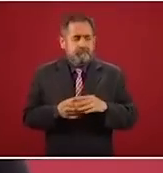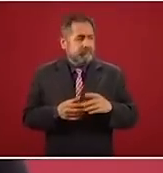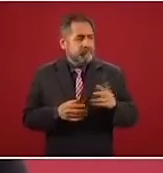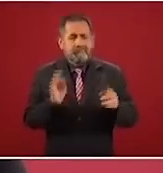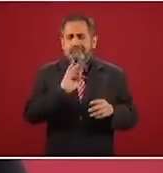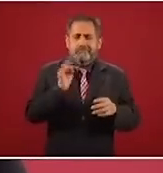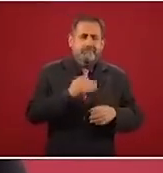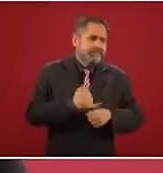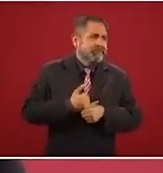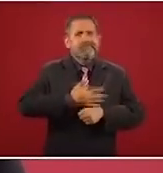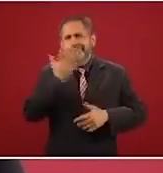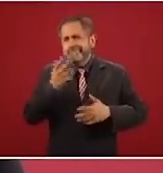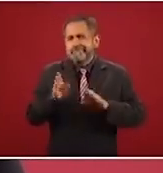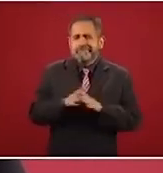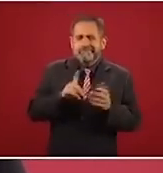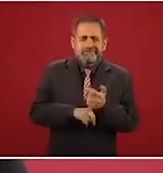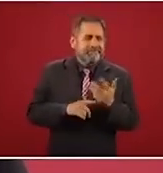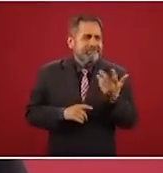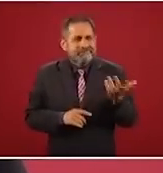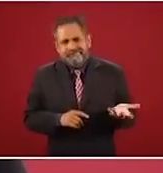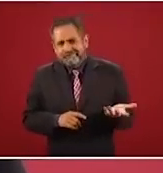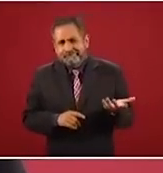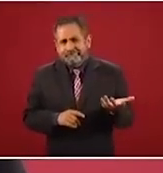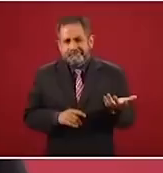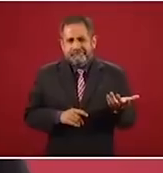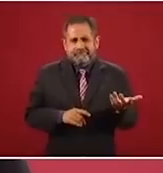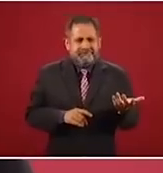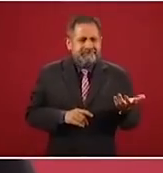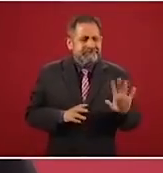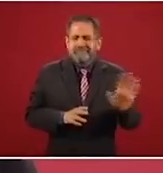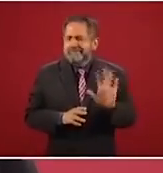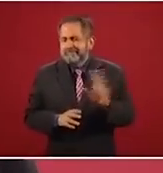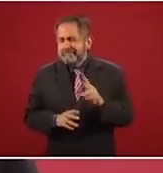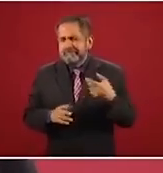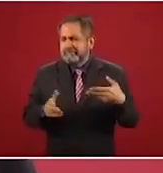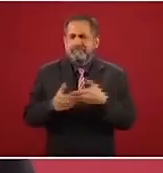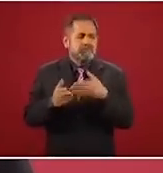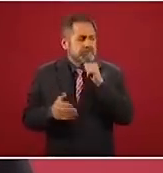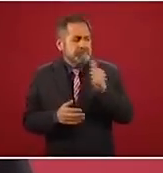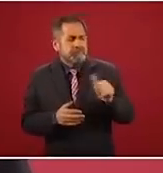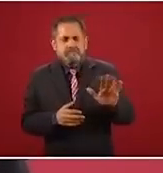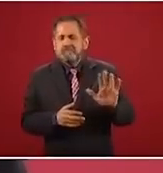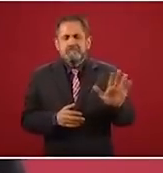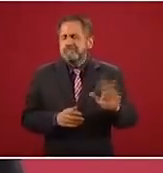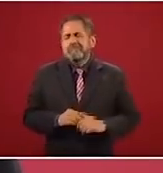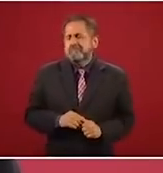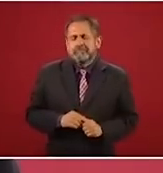impidiendo, ¿no?, el que mejoren los servicios de salud, pero no es así. También